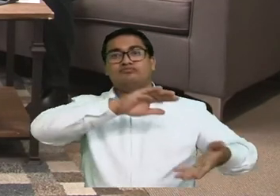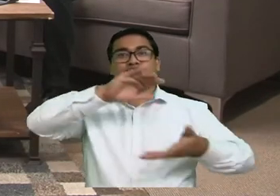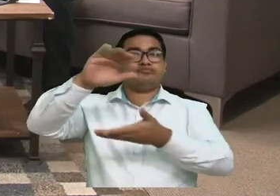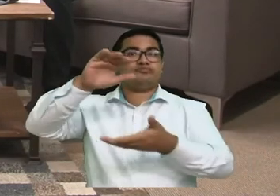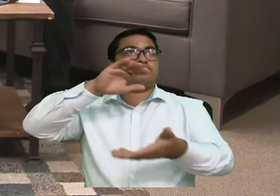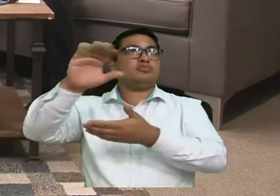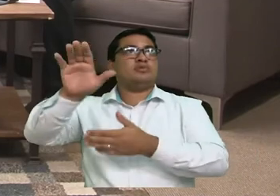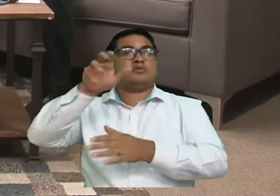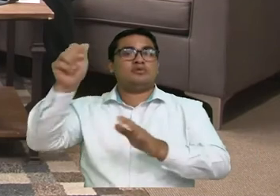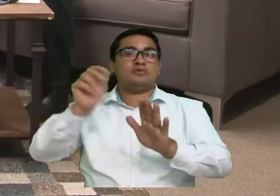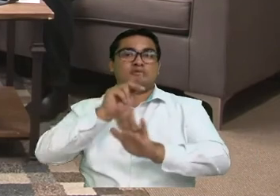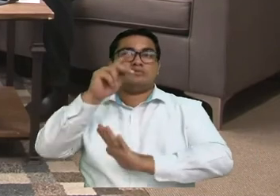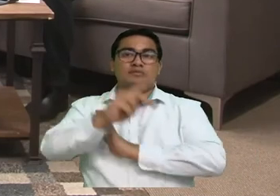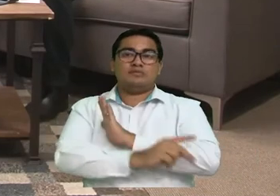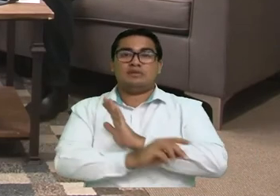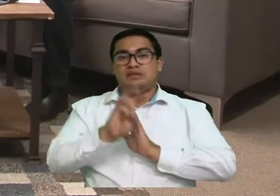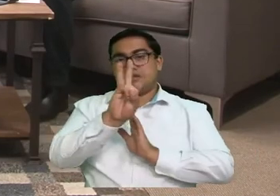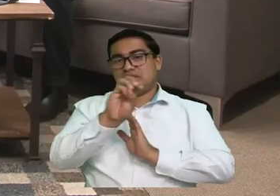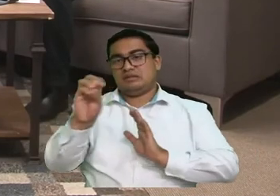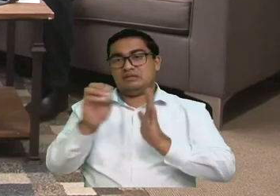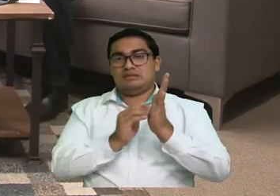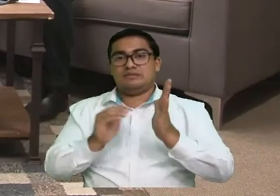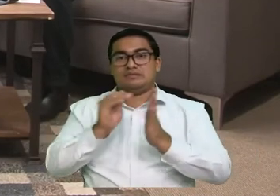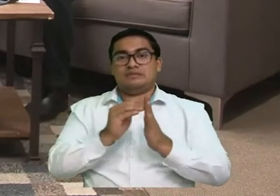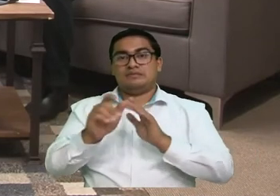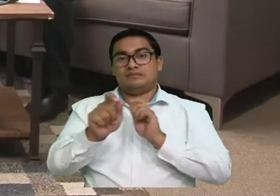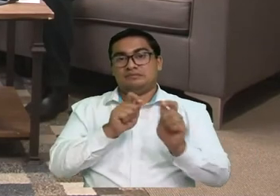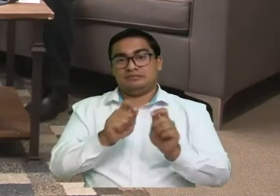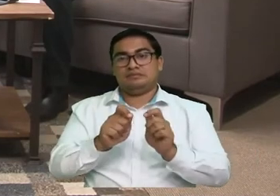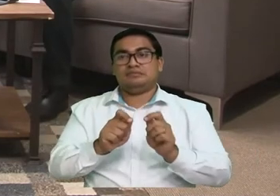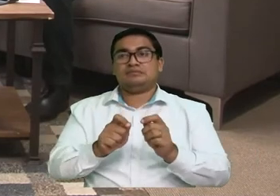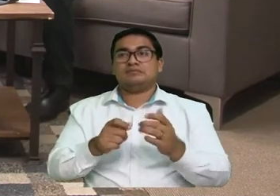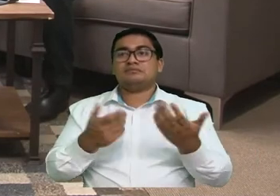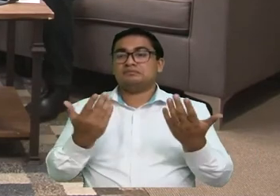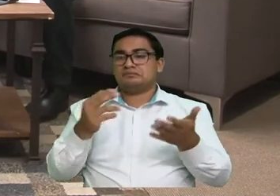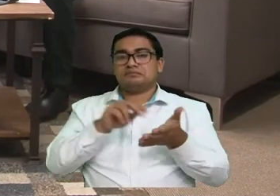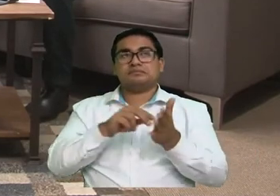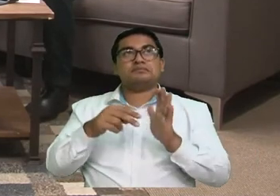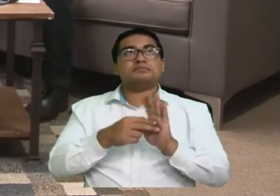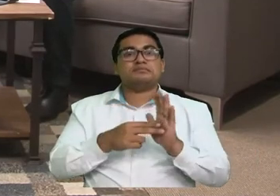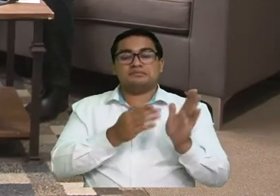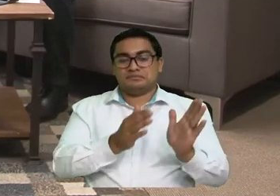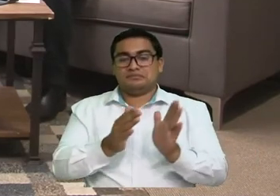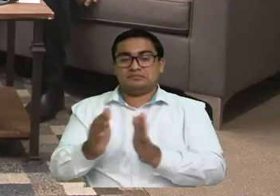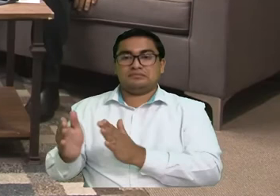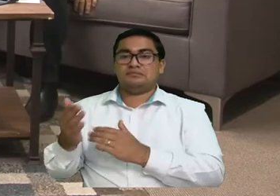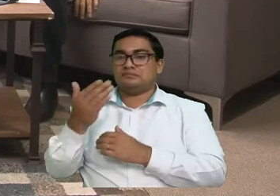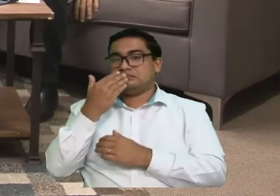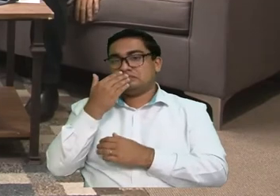300 millones de dólares. Todo hace indicar, y